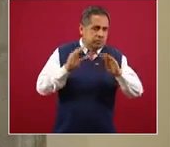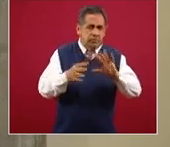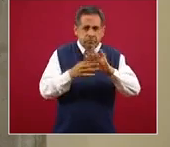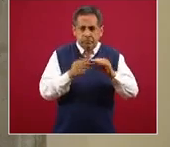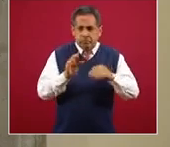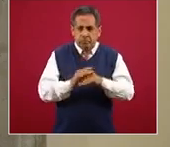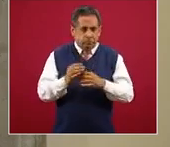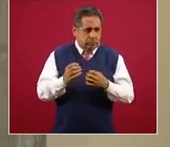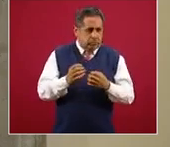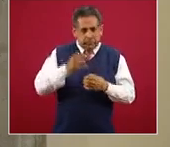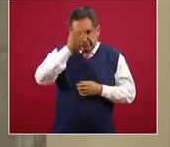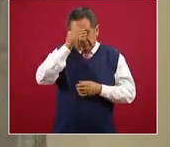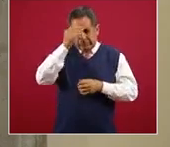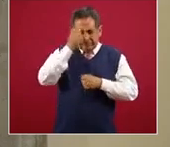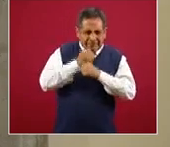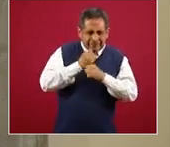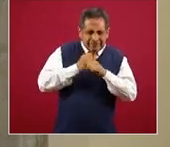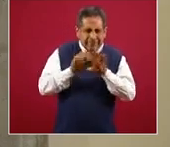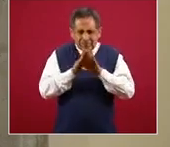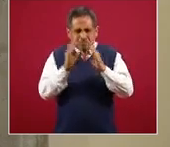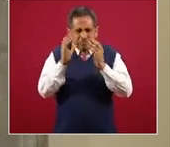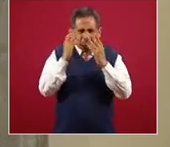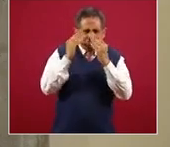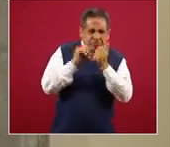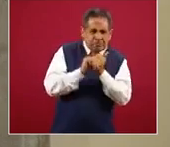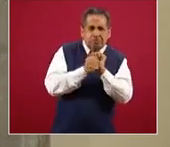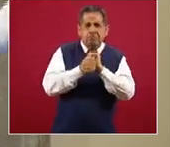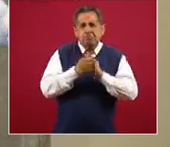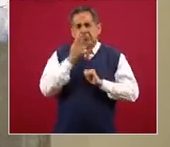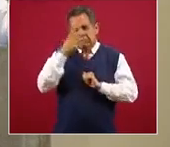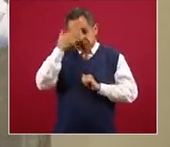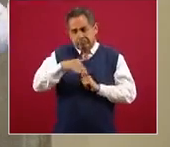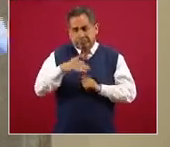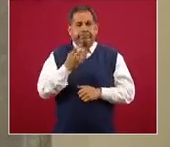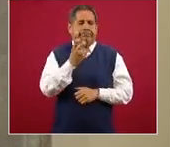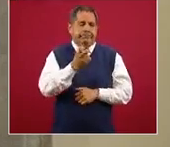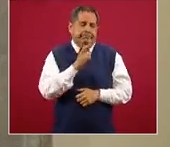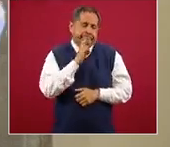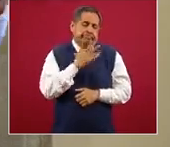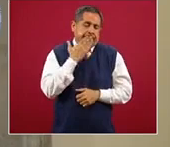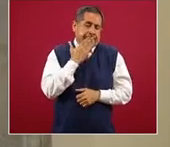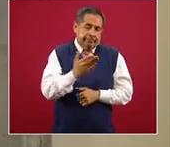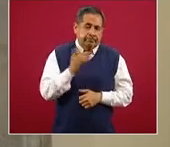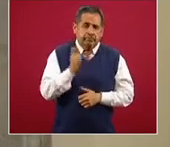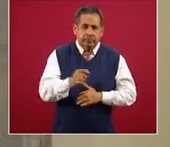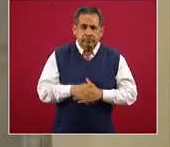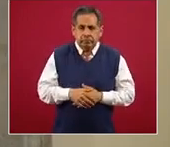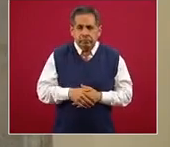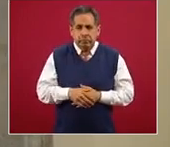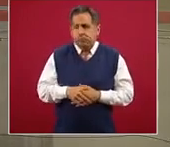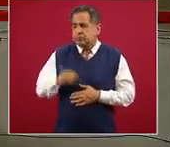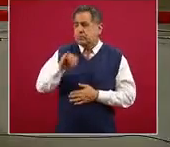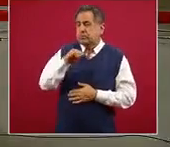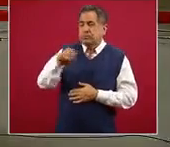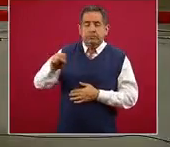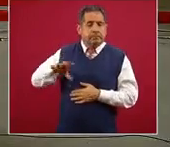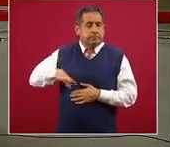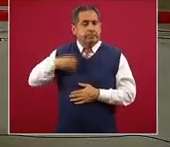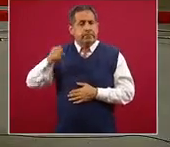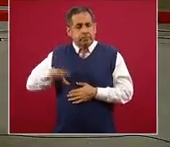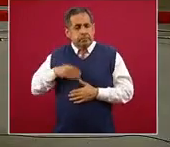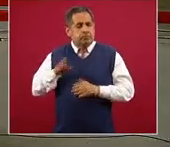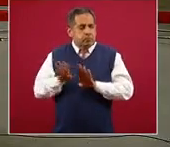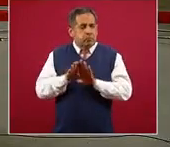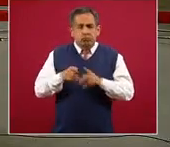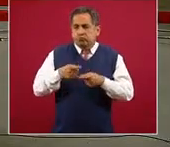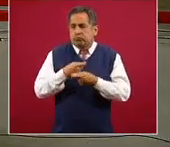el entrenamiento en el equipo de protección personal, dio resultados. ¿Cuál es el esfuerzo que ha hecho el IMSS en esta distribución